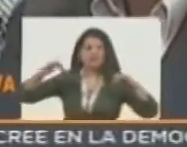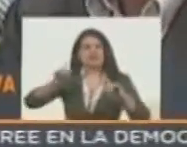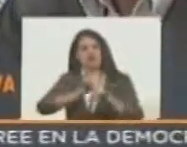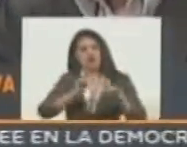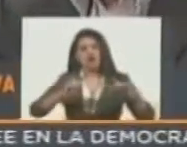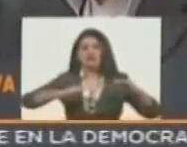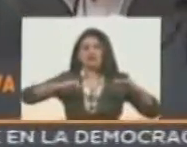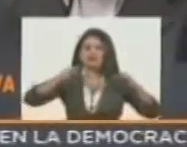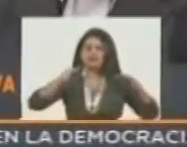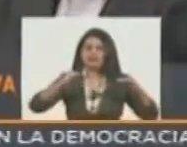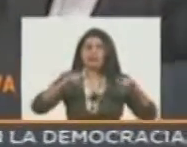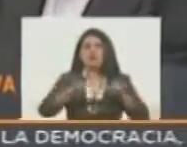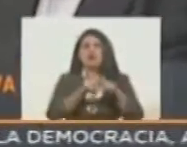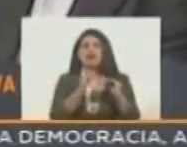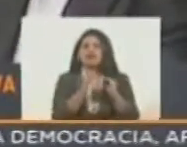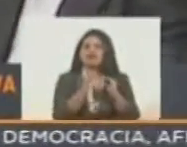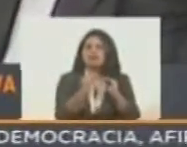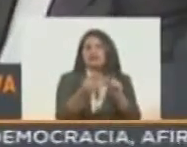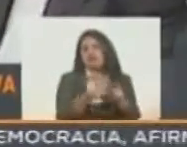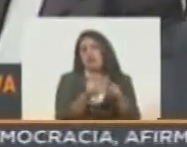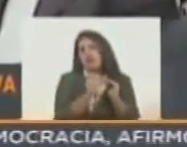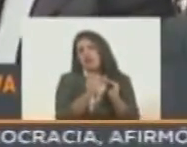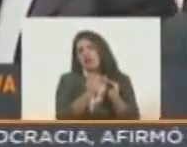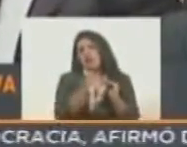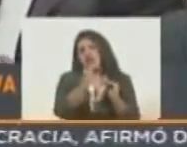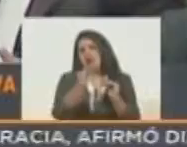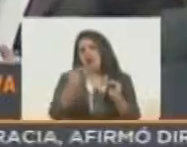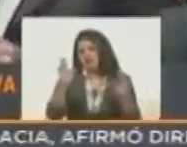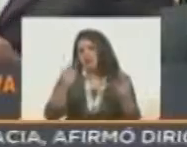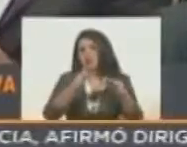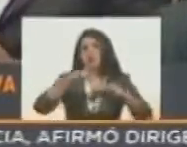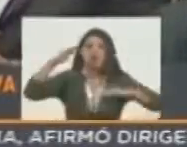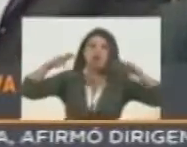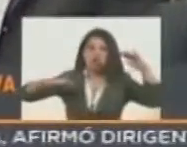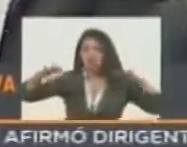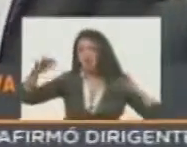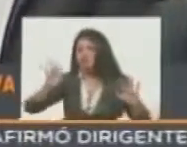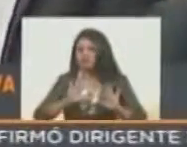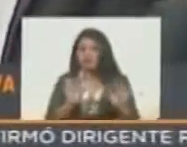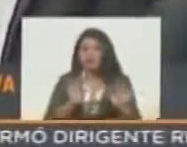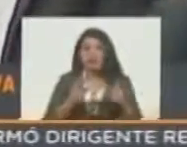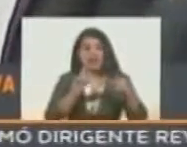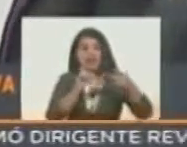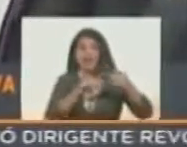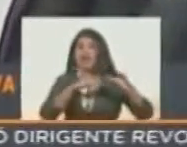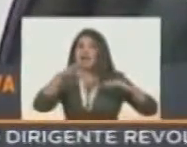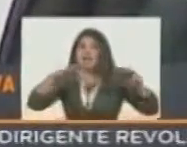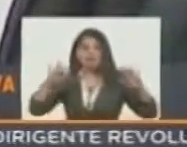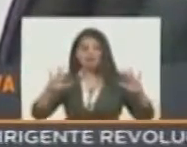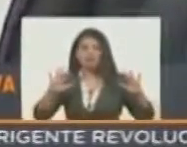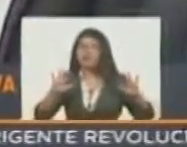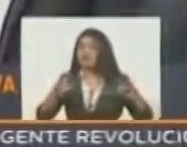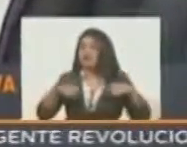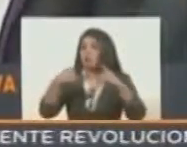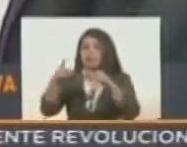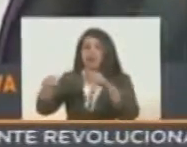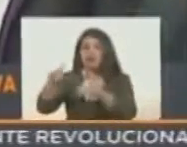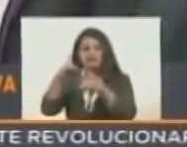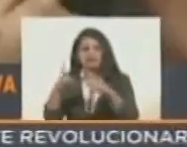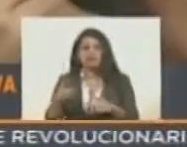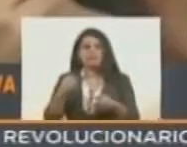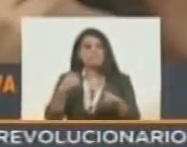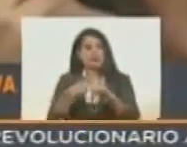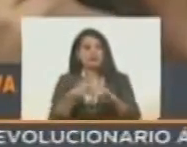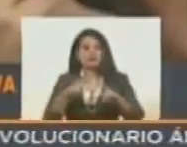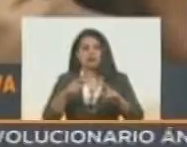se desencadene de esa política un conjunto de medidas y acciones de estabilización de precios, protección